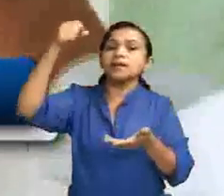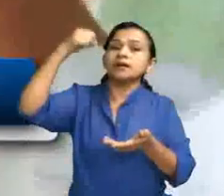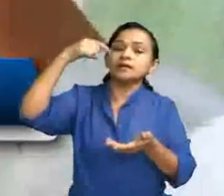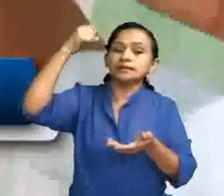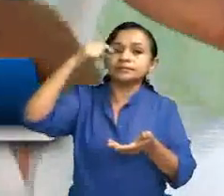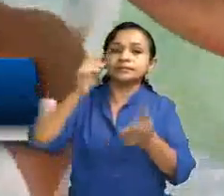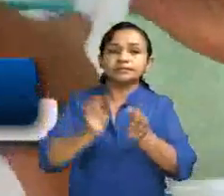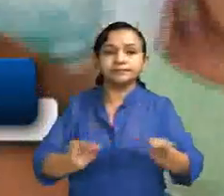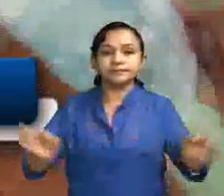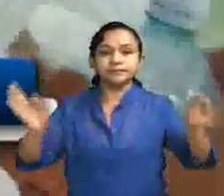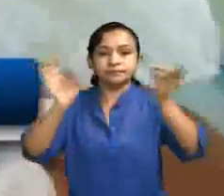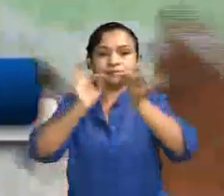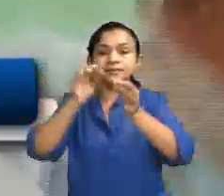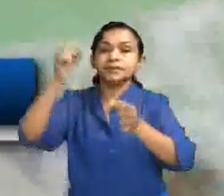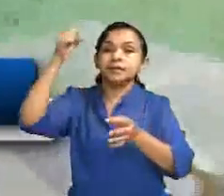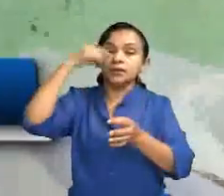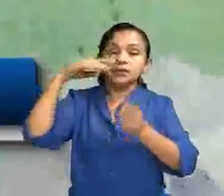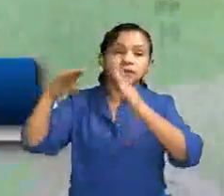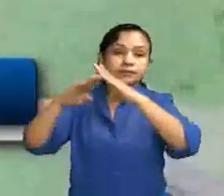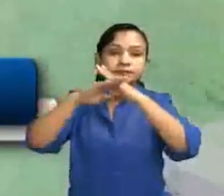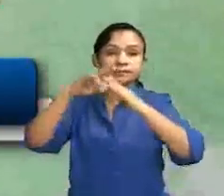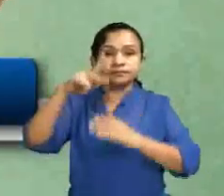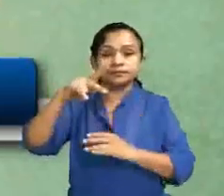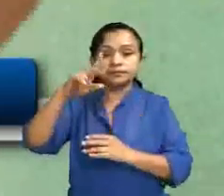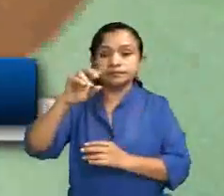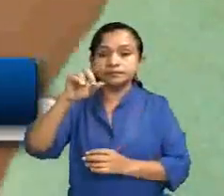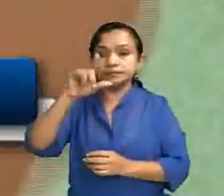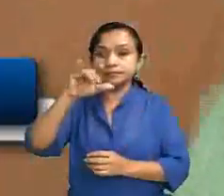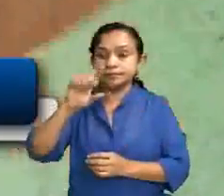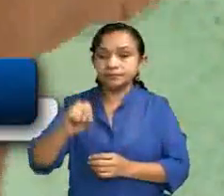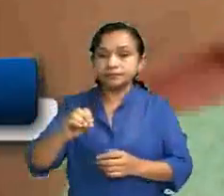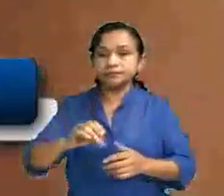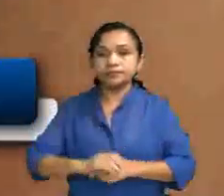principalmente la vacuna contra la poliomielitis. ¿Cuál es